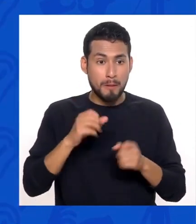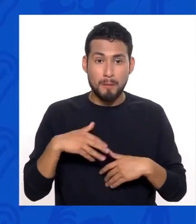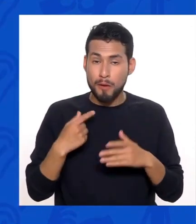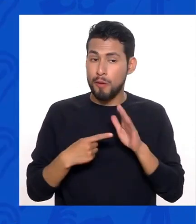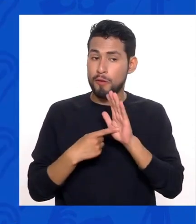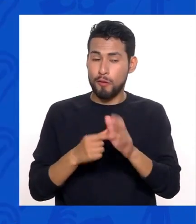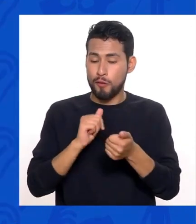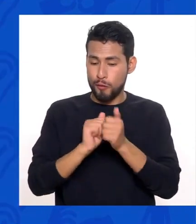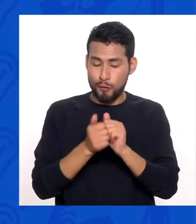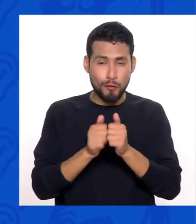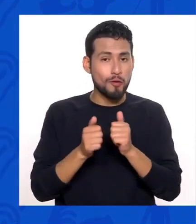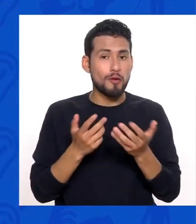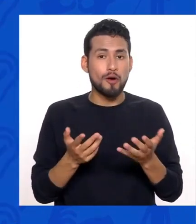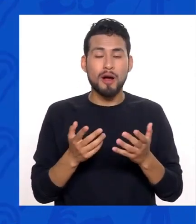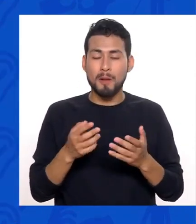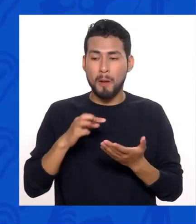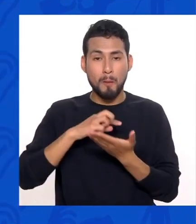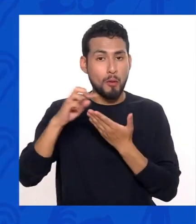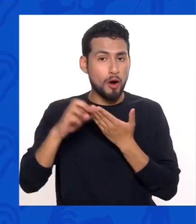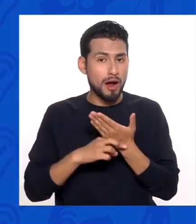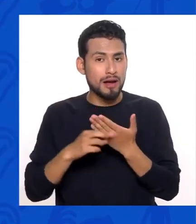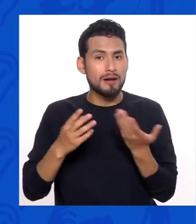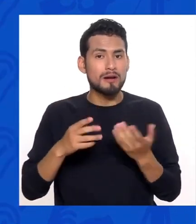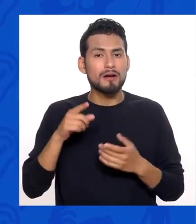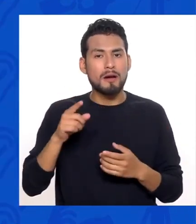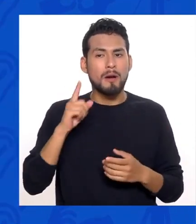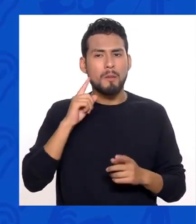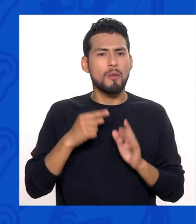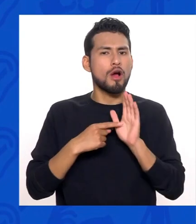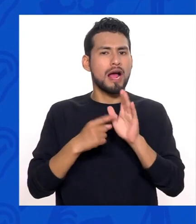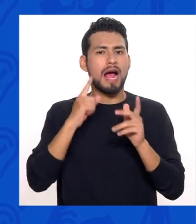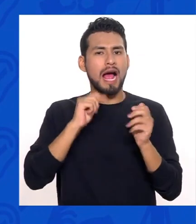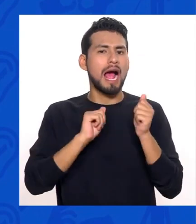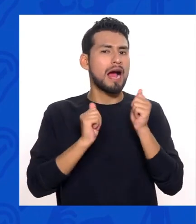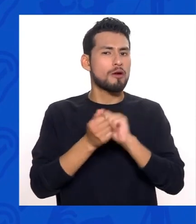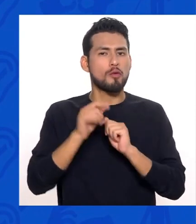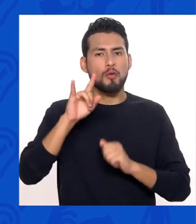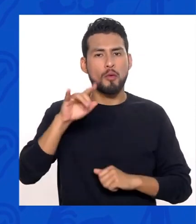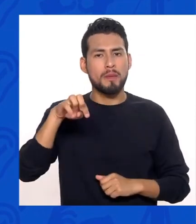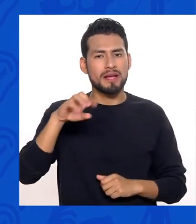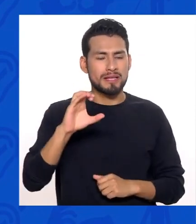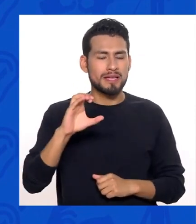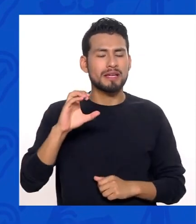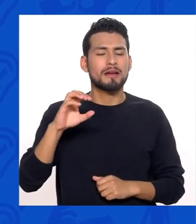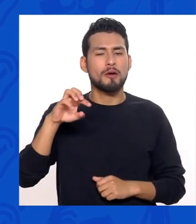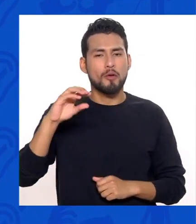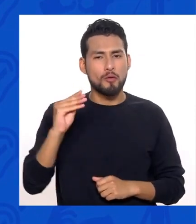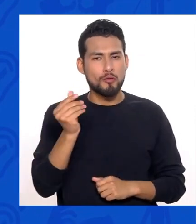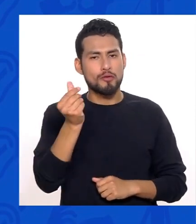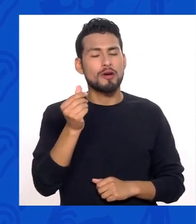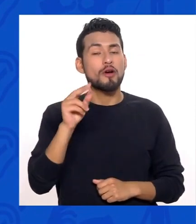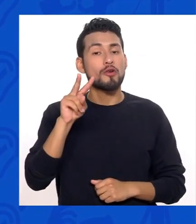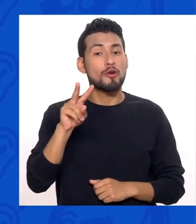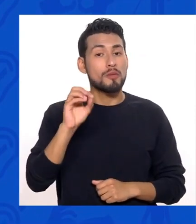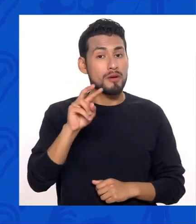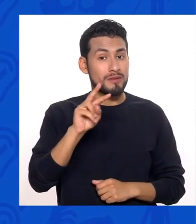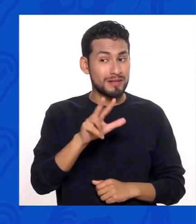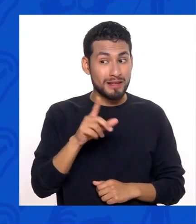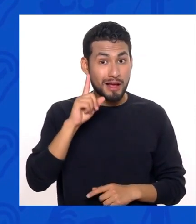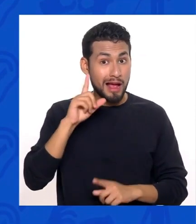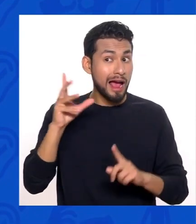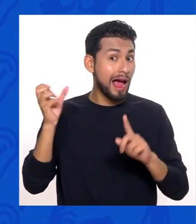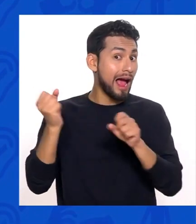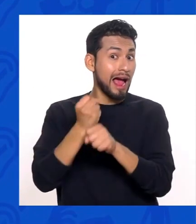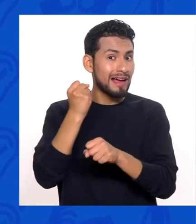para presentarse al concurso del programa de protagonistas del cambio UPC 2023. Y cuando